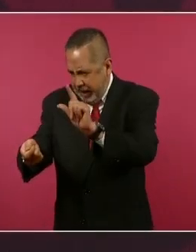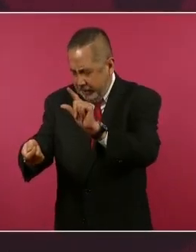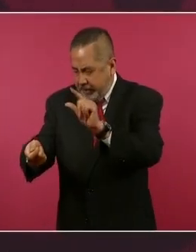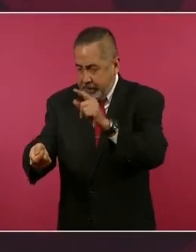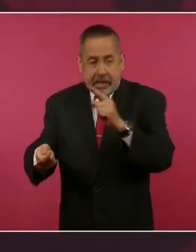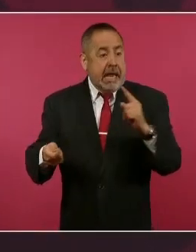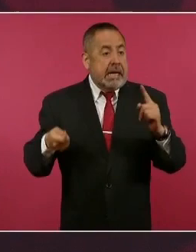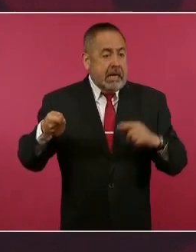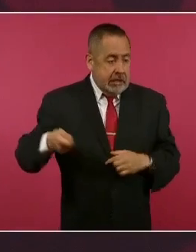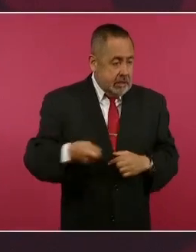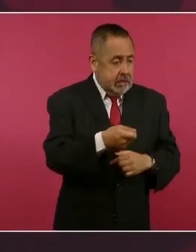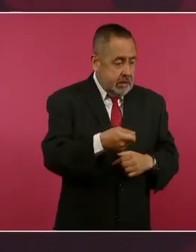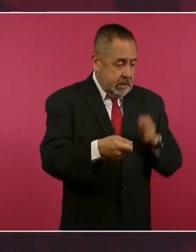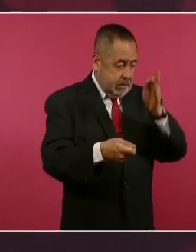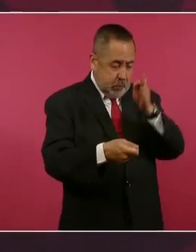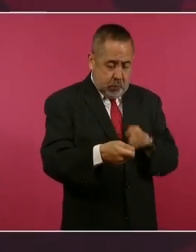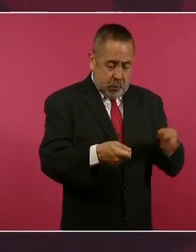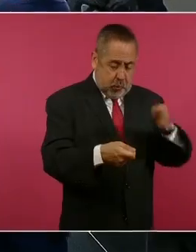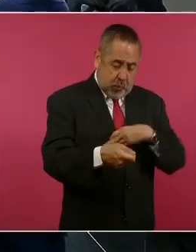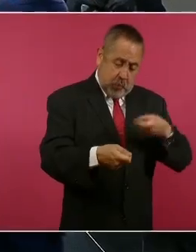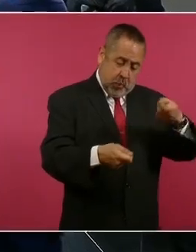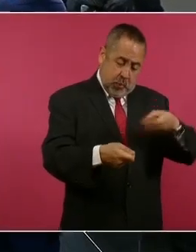clavarlo.